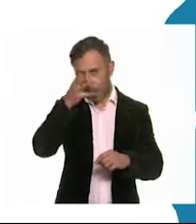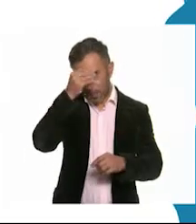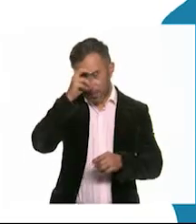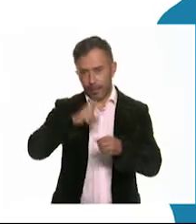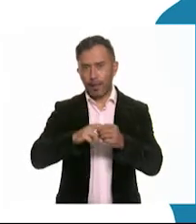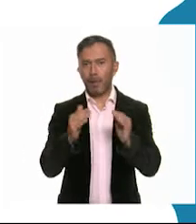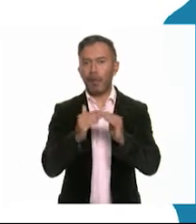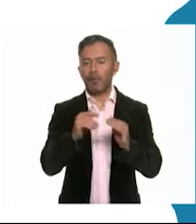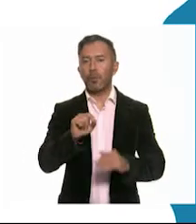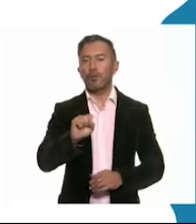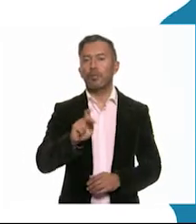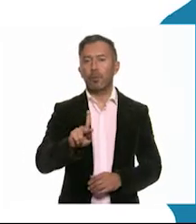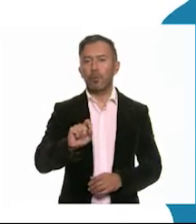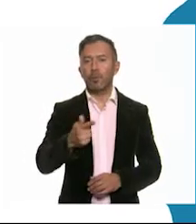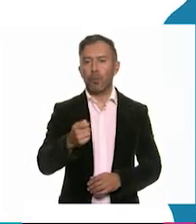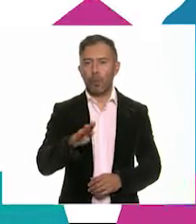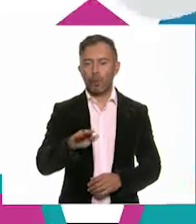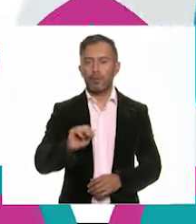aprendeencasa.sep.gov.mx.